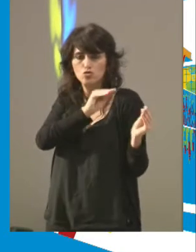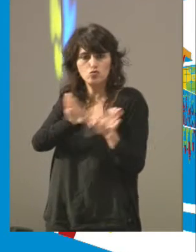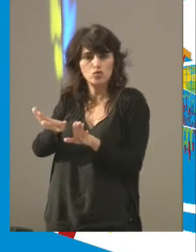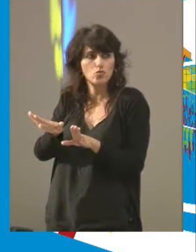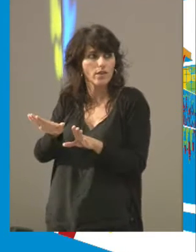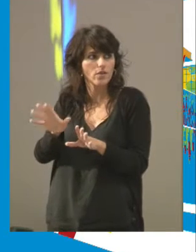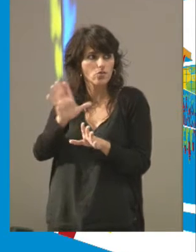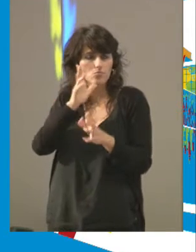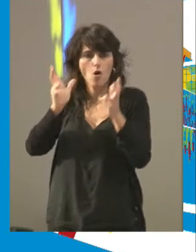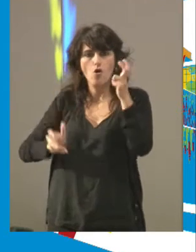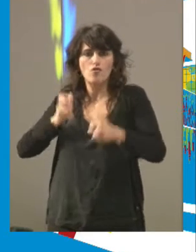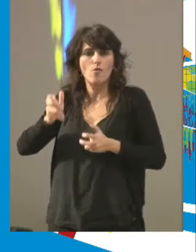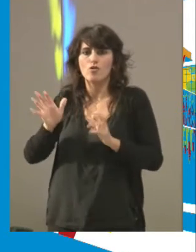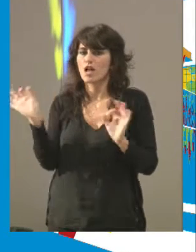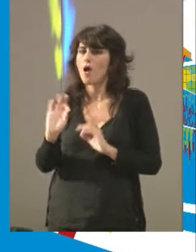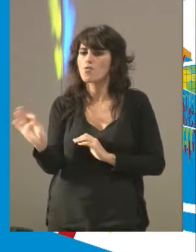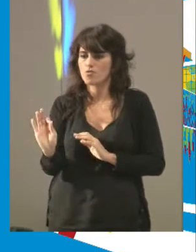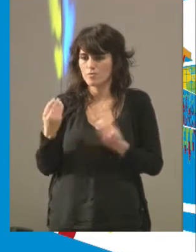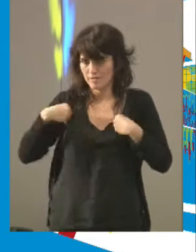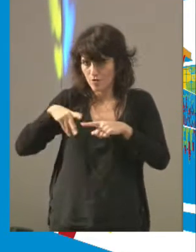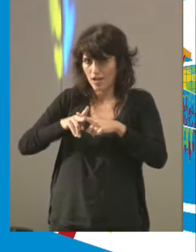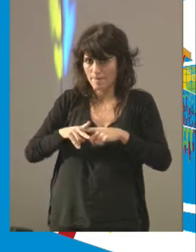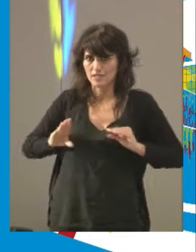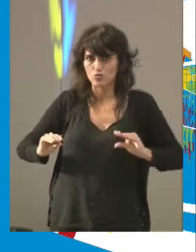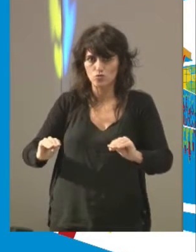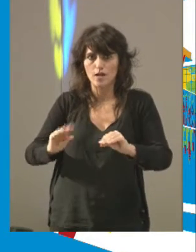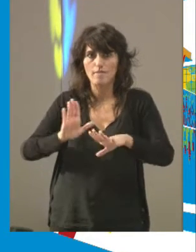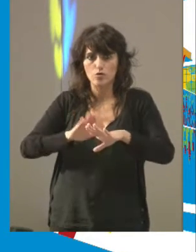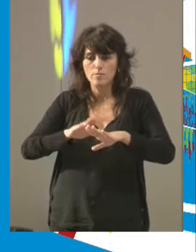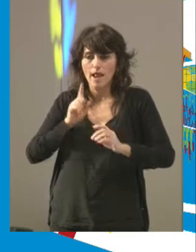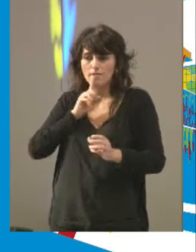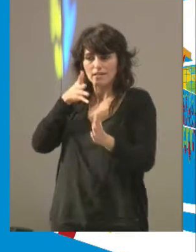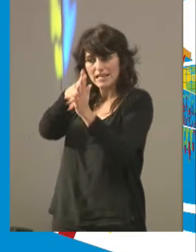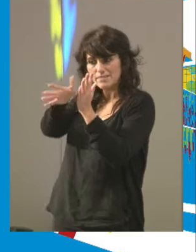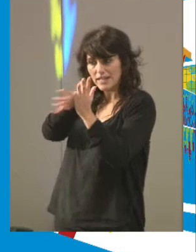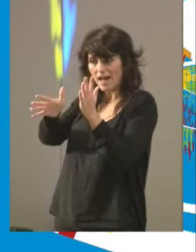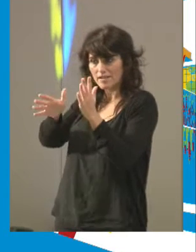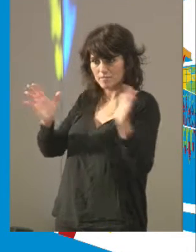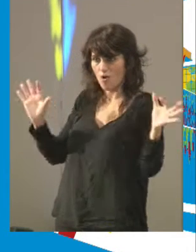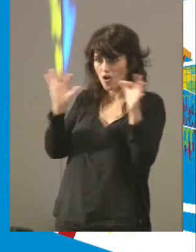por robots, ¿no?, que utilizan esas herramientas para ver esas relaciones y al final